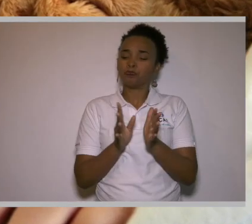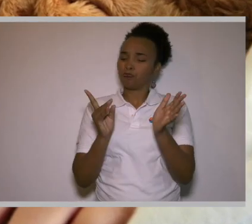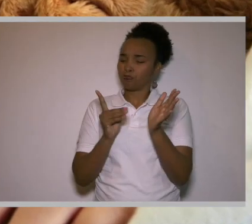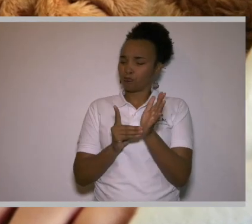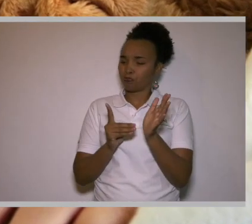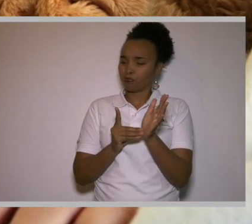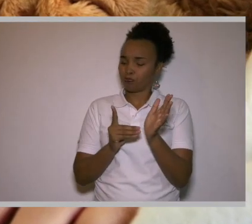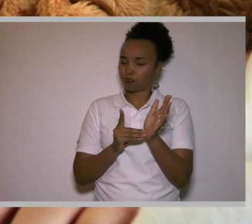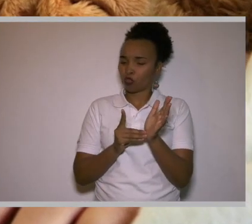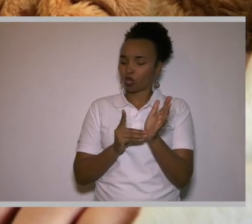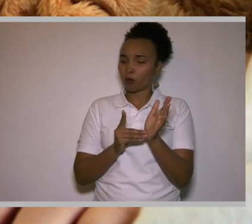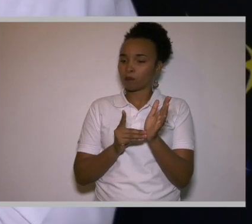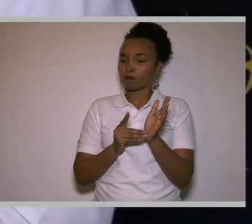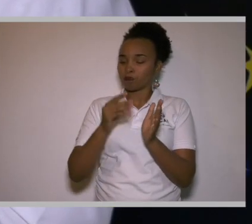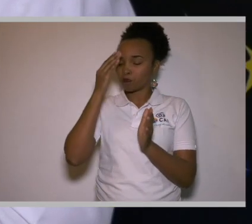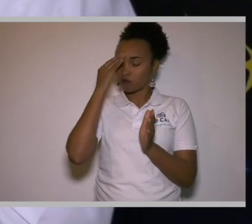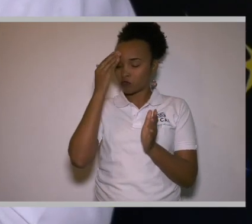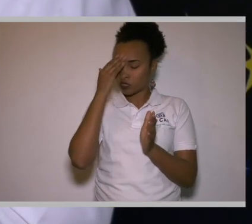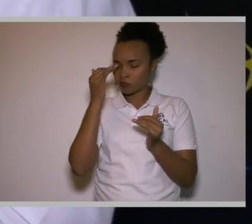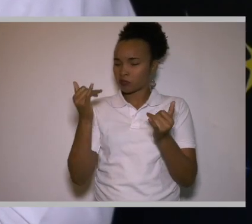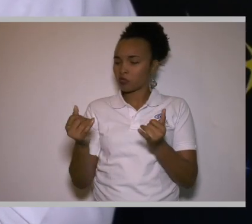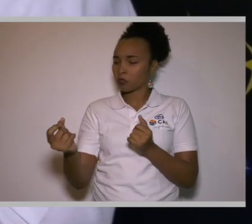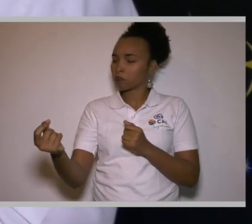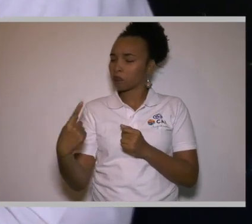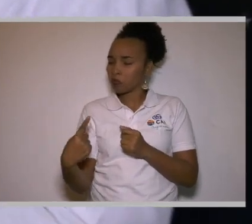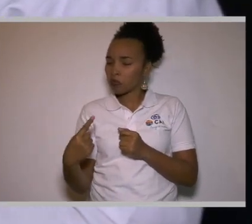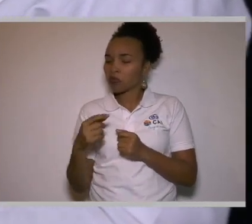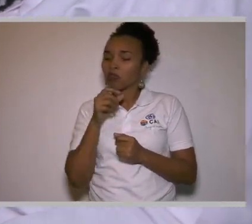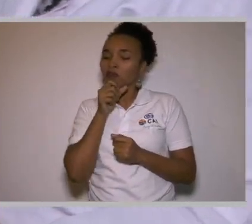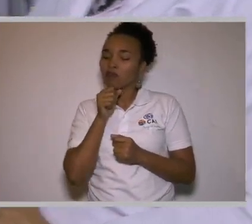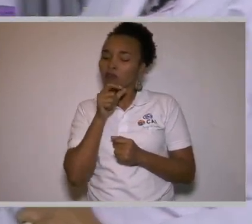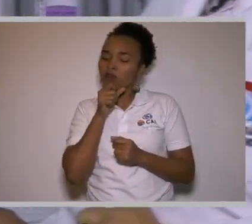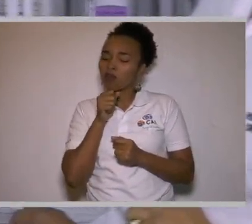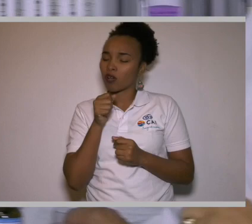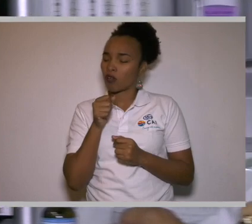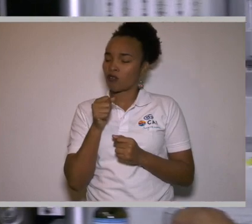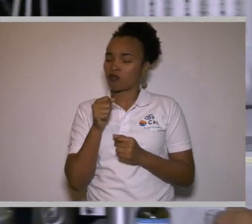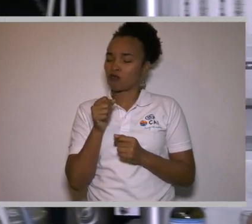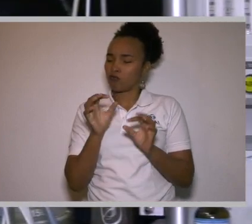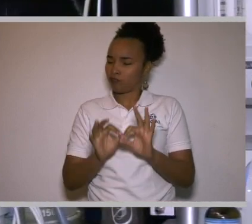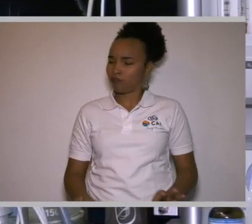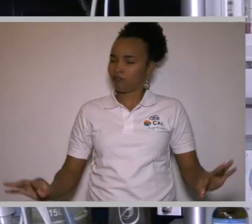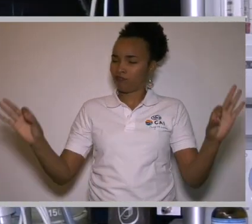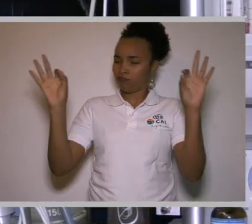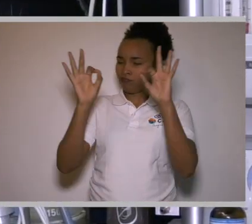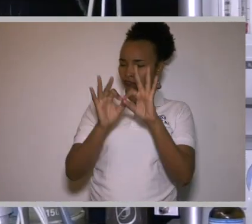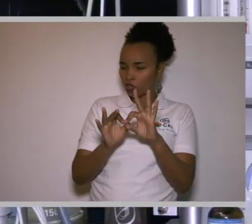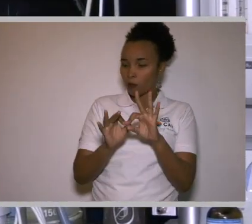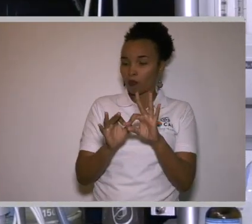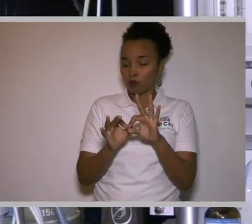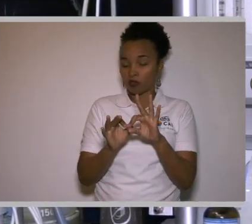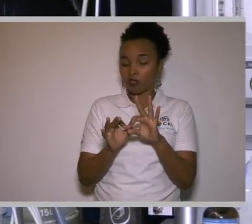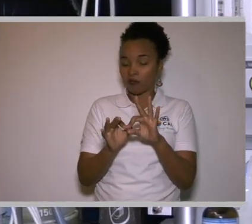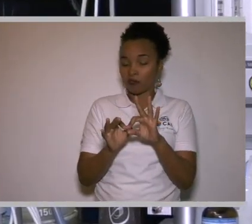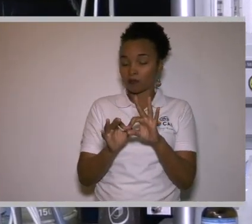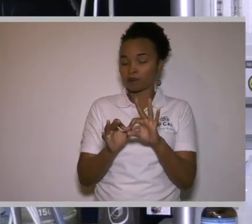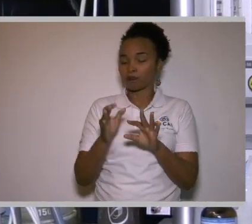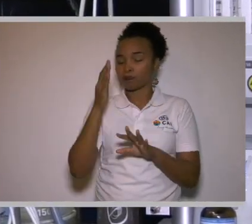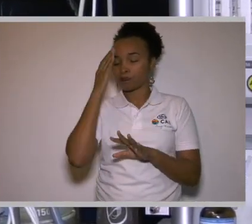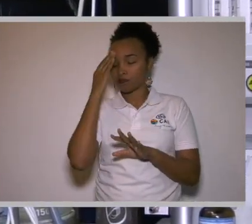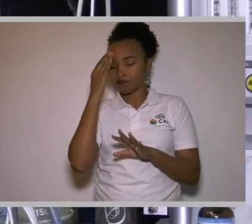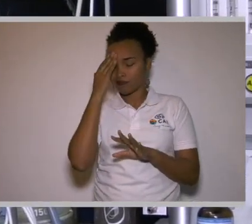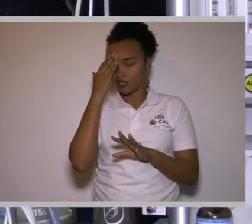una situación de gripe. Doctora, otra cosa es la edad del niño. La edad del niño preocupa